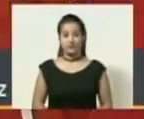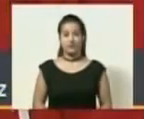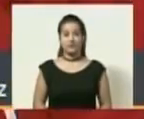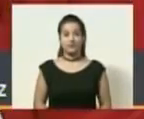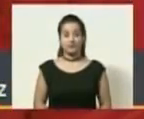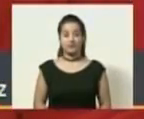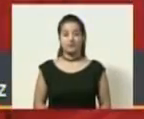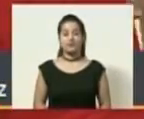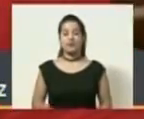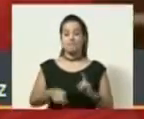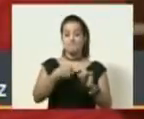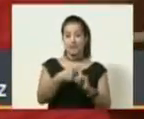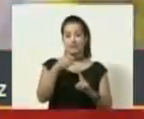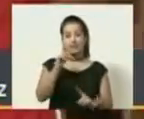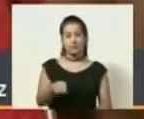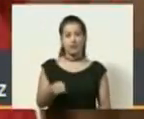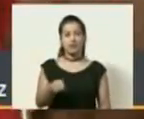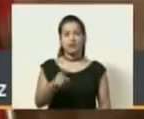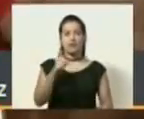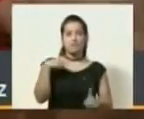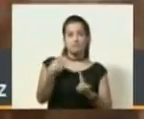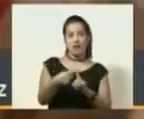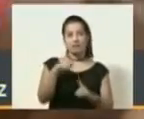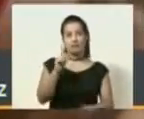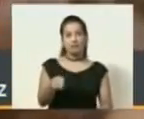Estamos graduando además